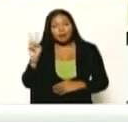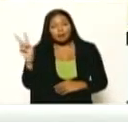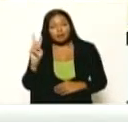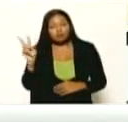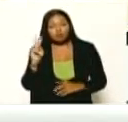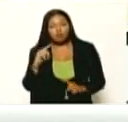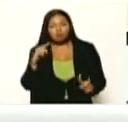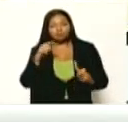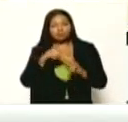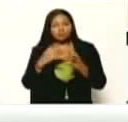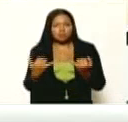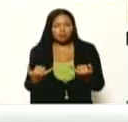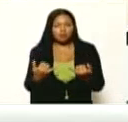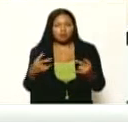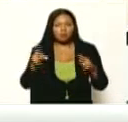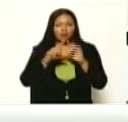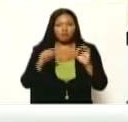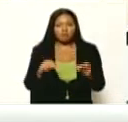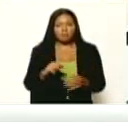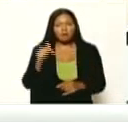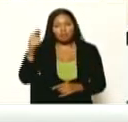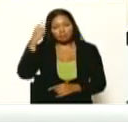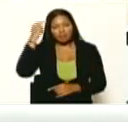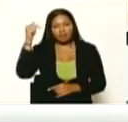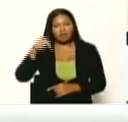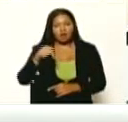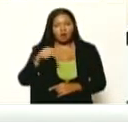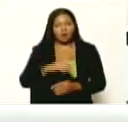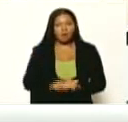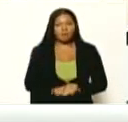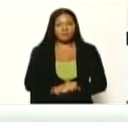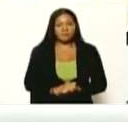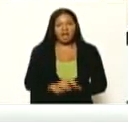ha llegado al día de hoy a